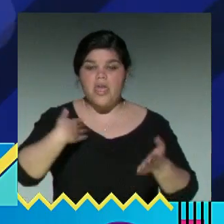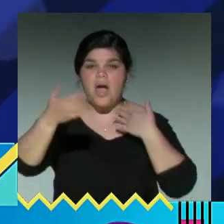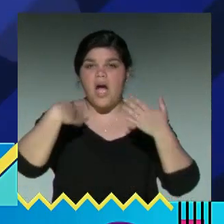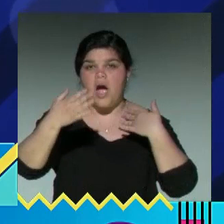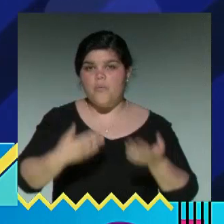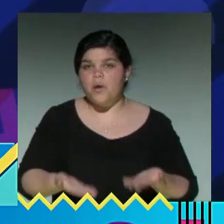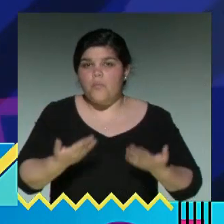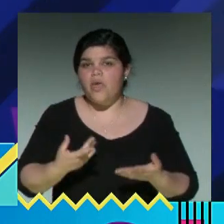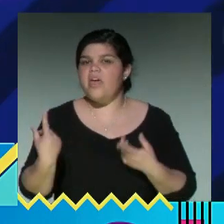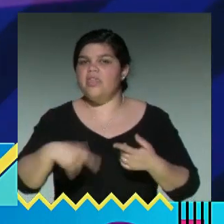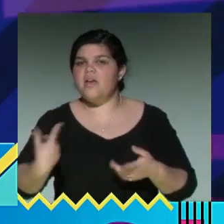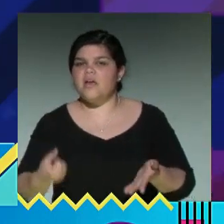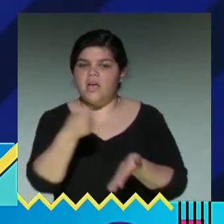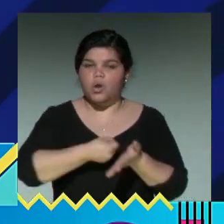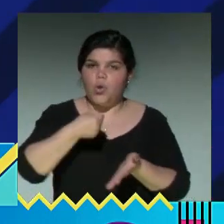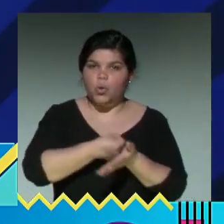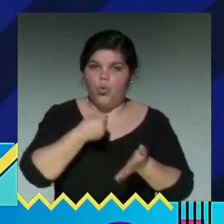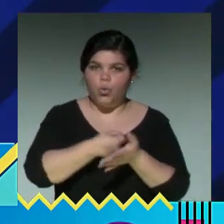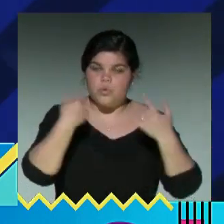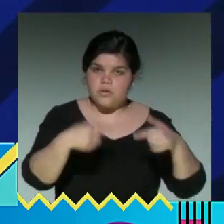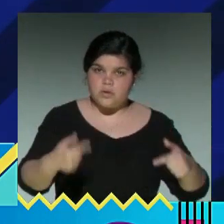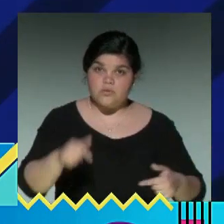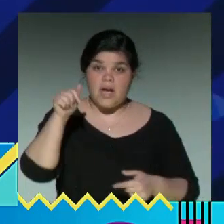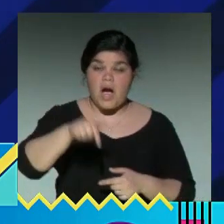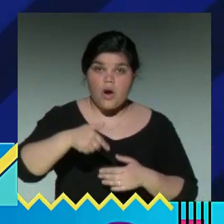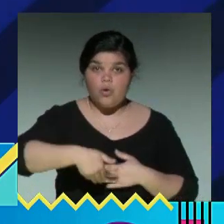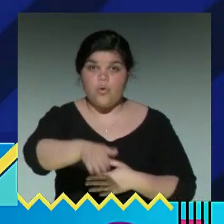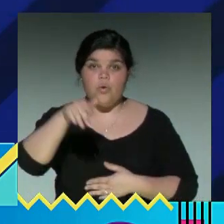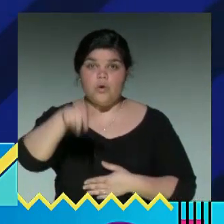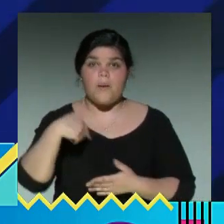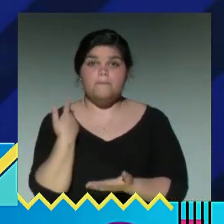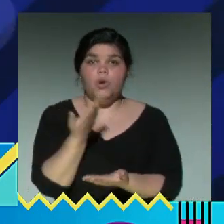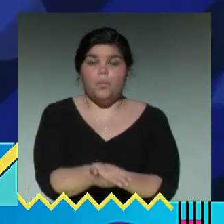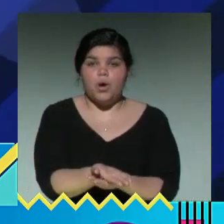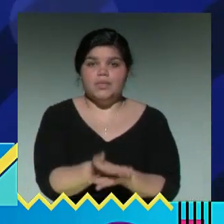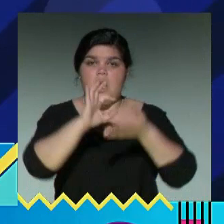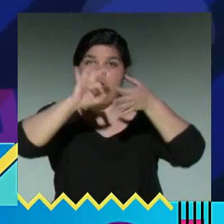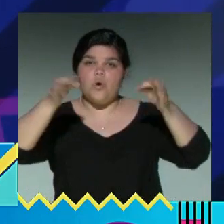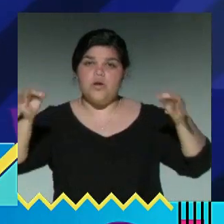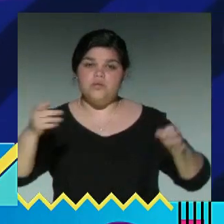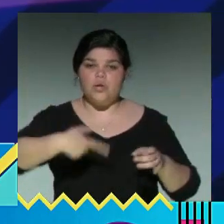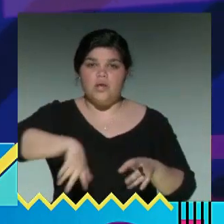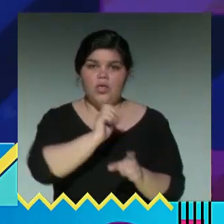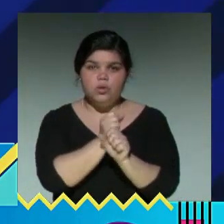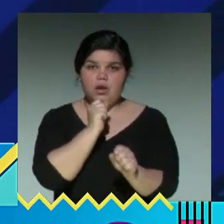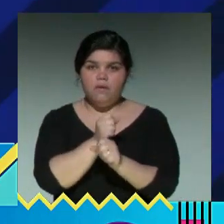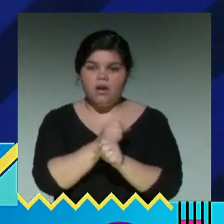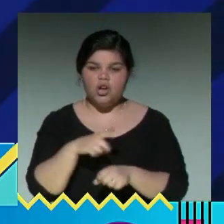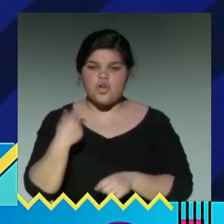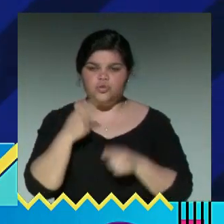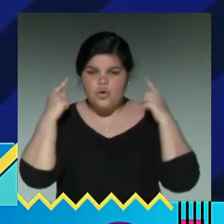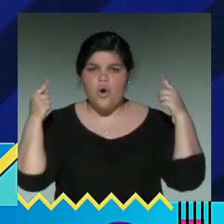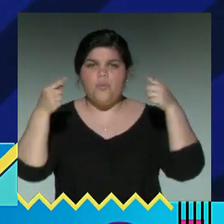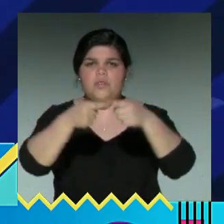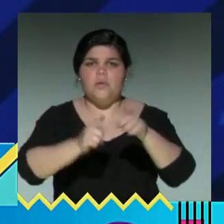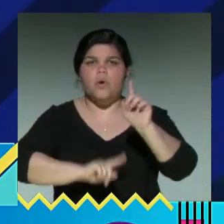los desafíos actuales y futuros de este tema. En esta oportunidad, la propuesta, el lema con el que van a trabajar es ¿hacia dónde vamos? Contribuciones